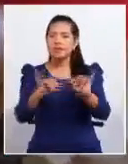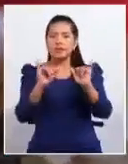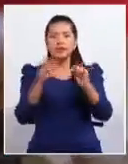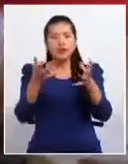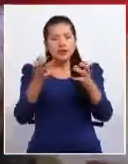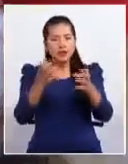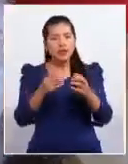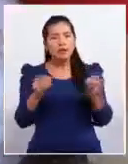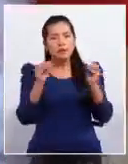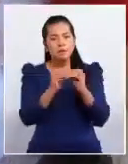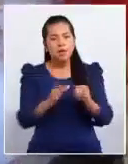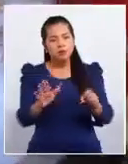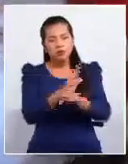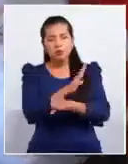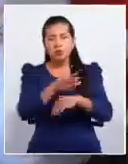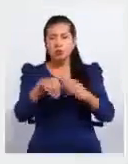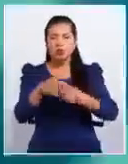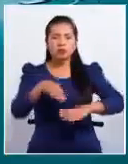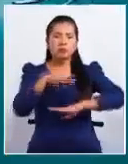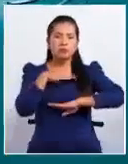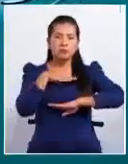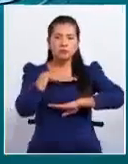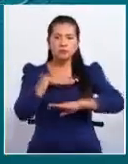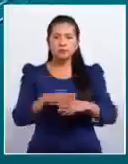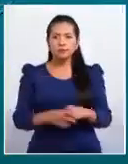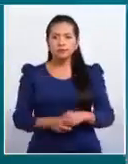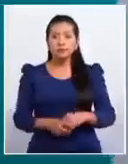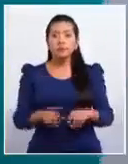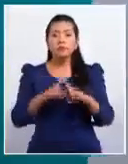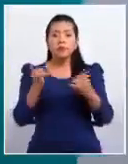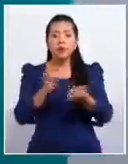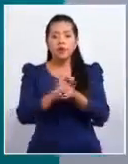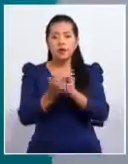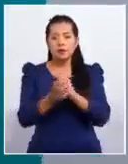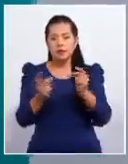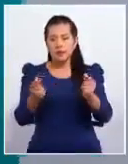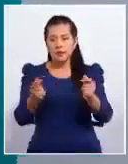abastecimiento de maíz. Cambiamos rápidamente de información, pues el comandante